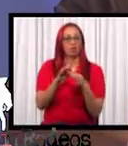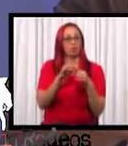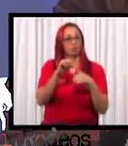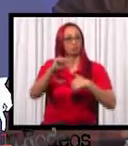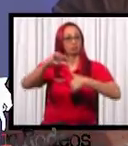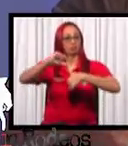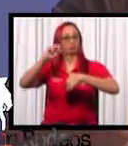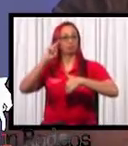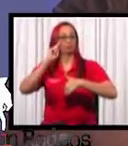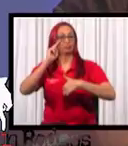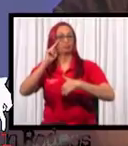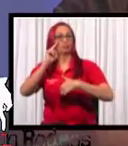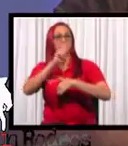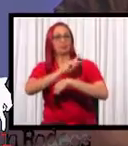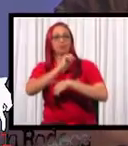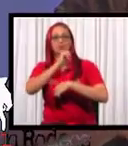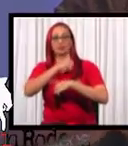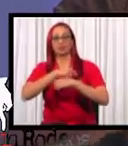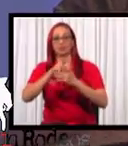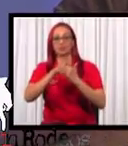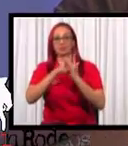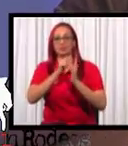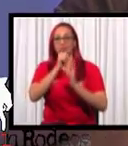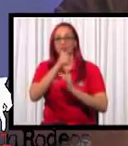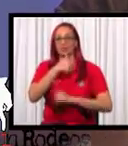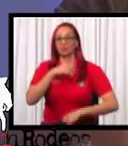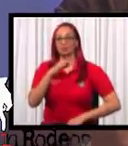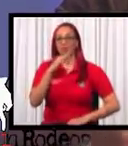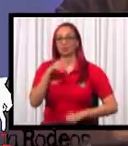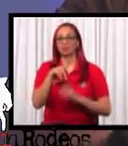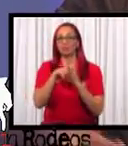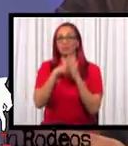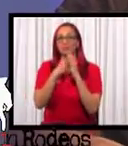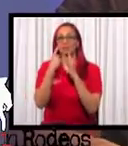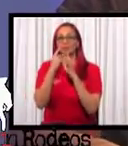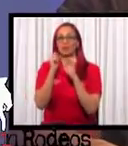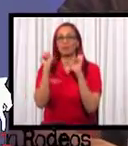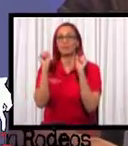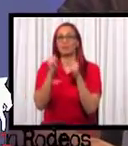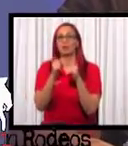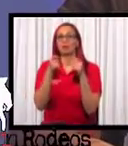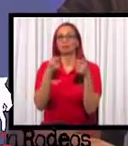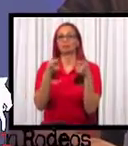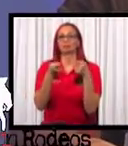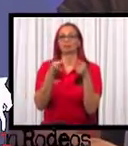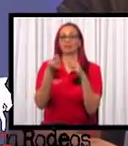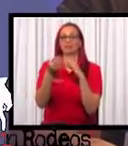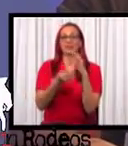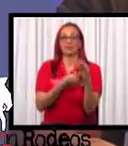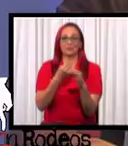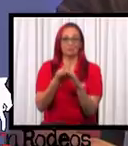no tiene instrumentos, ni tiene formas, ni herramientas para poder contrarrestar este tipo de acciones.